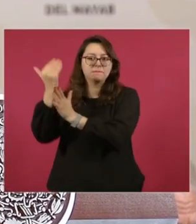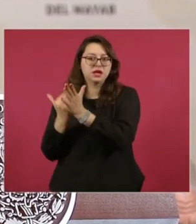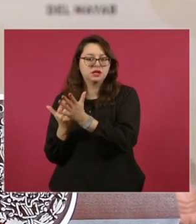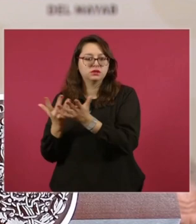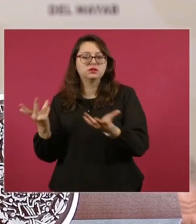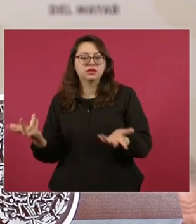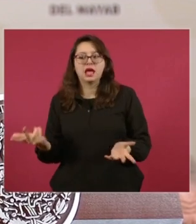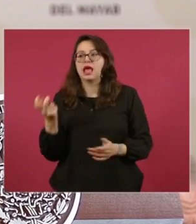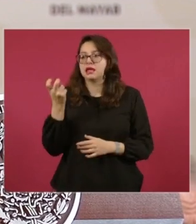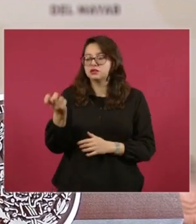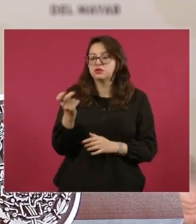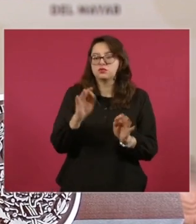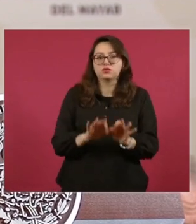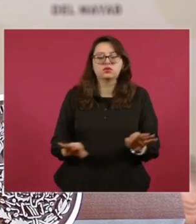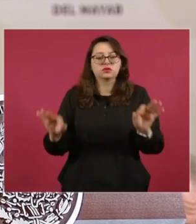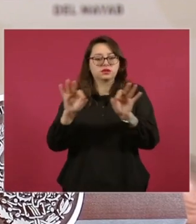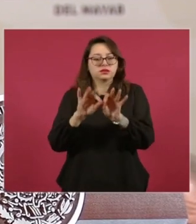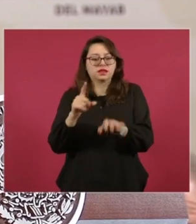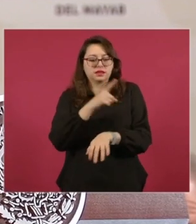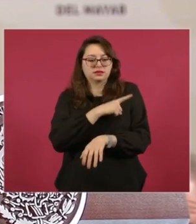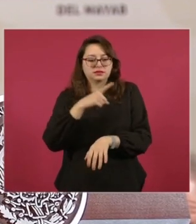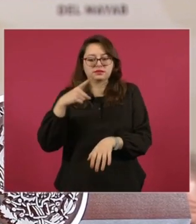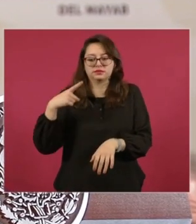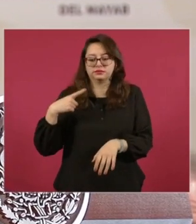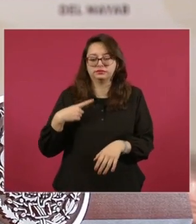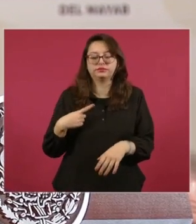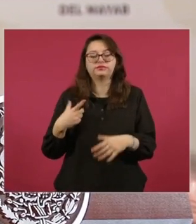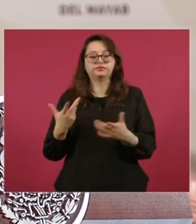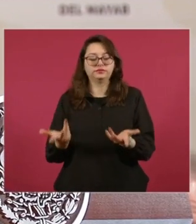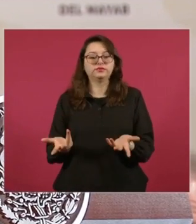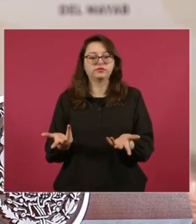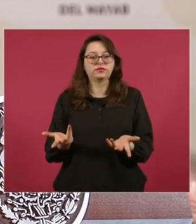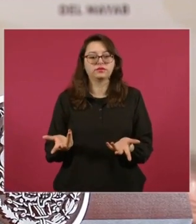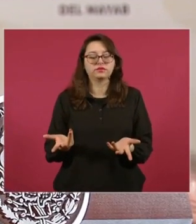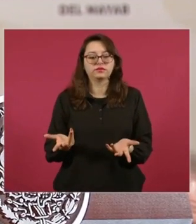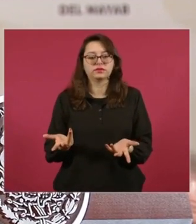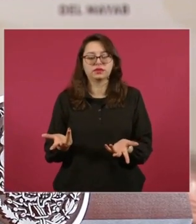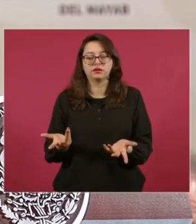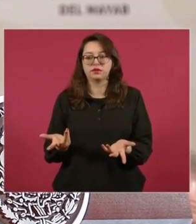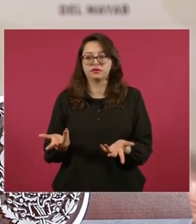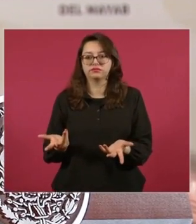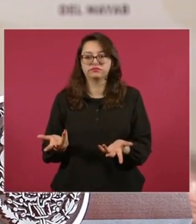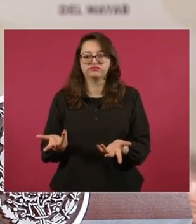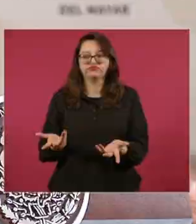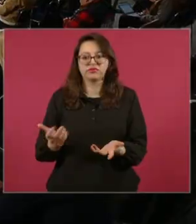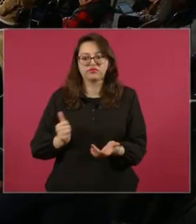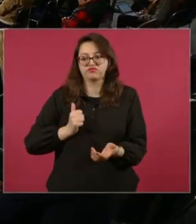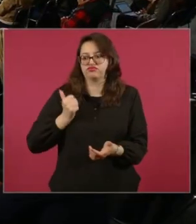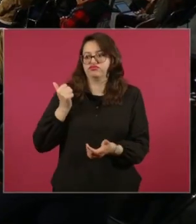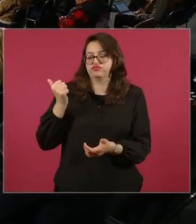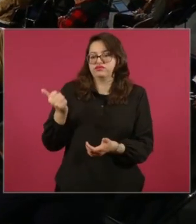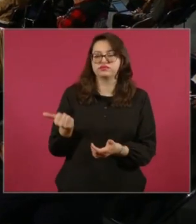coquizadoras, para convertir el combustóleo en gasolinas.